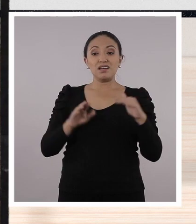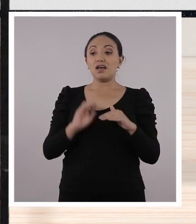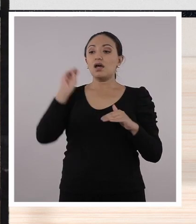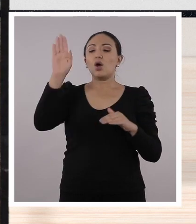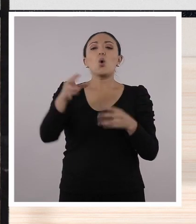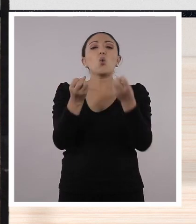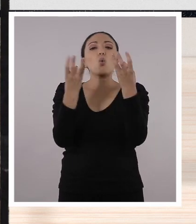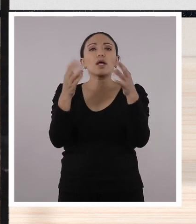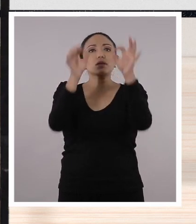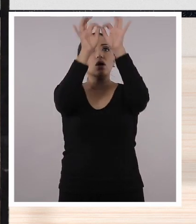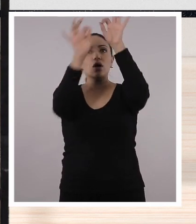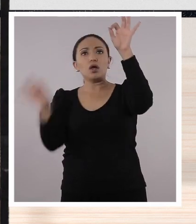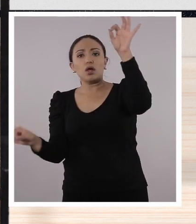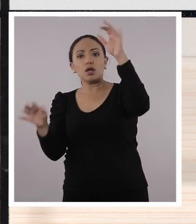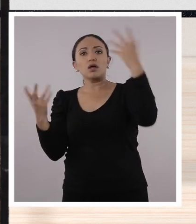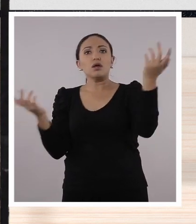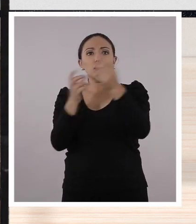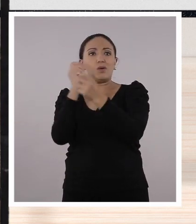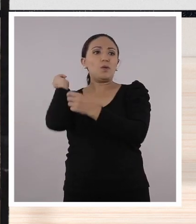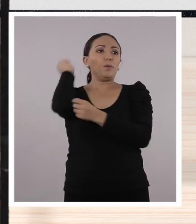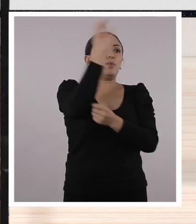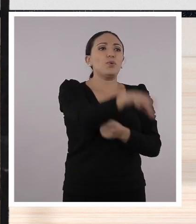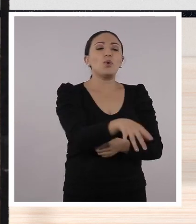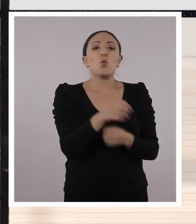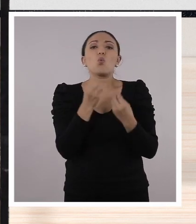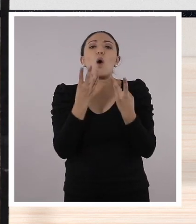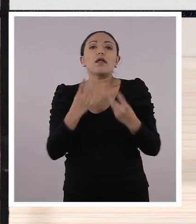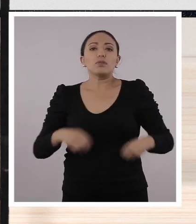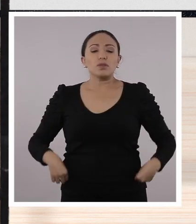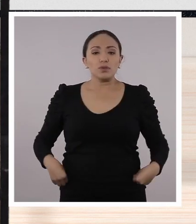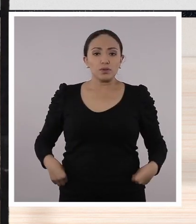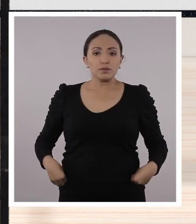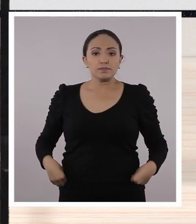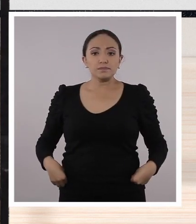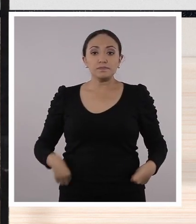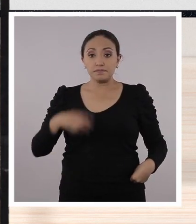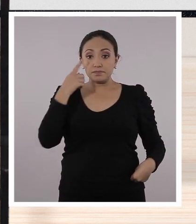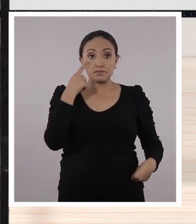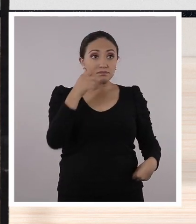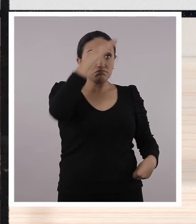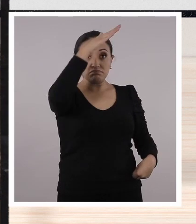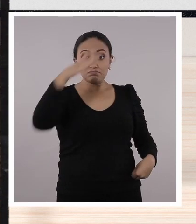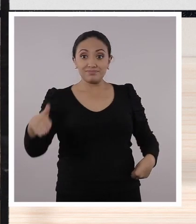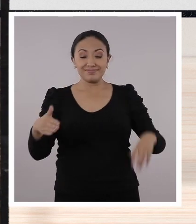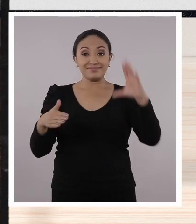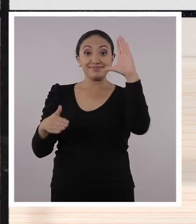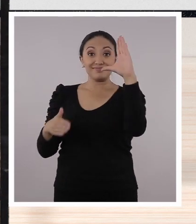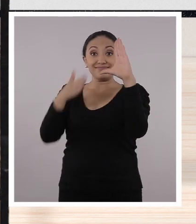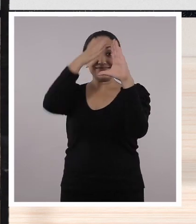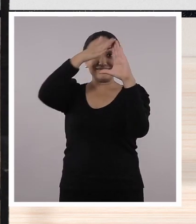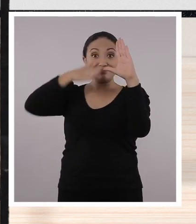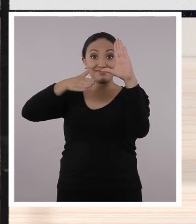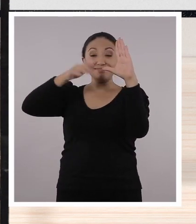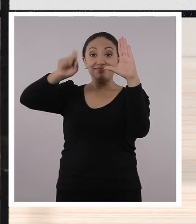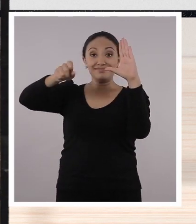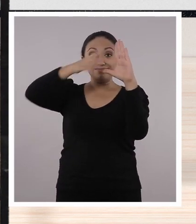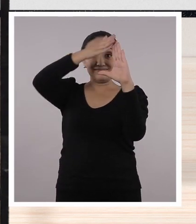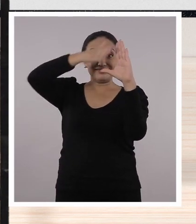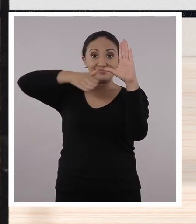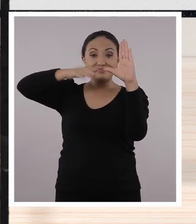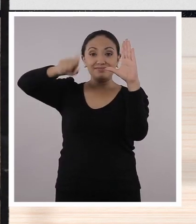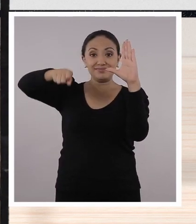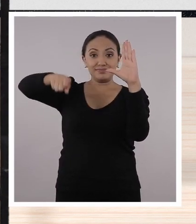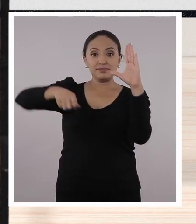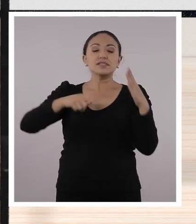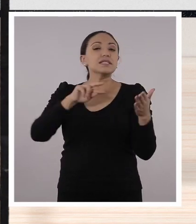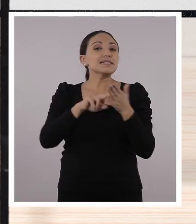Y queremos saber cuánto mide el cable que acabamos de lanzar. Como ustedes ven realmente, ¿sí?, aquí se forma un triángulo